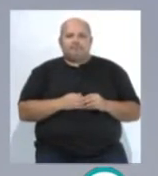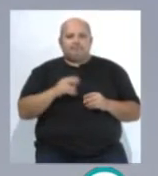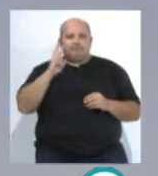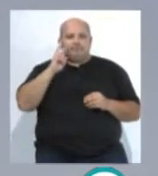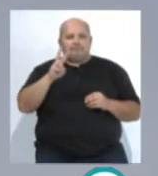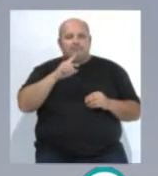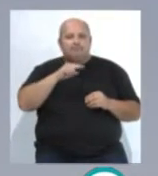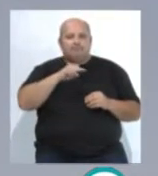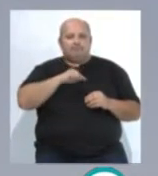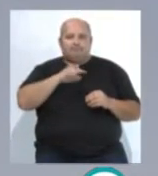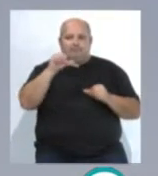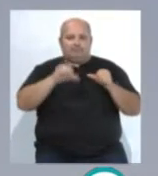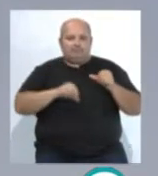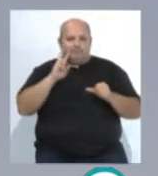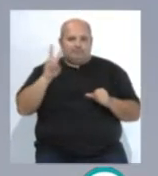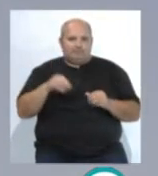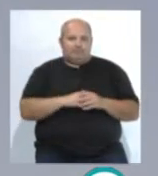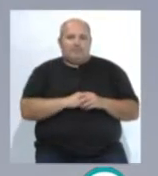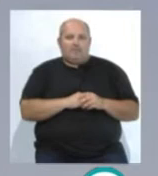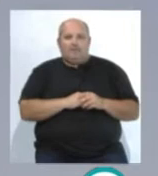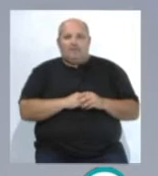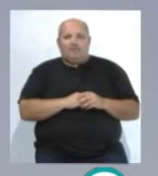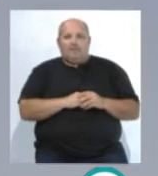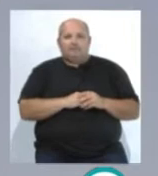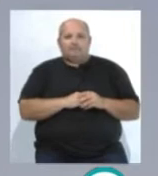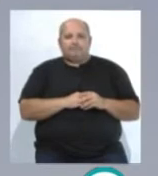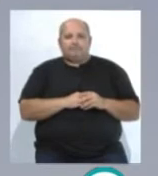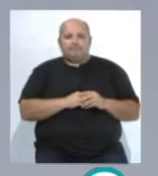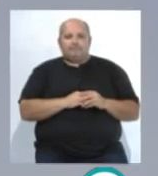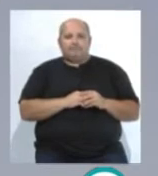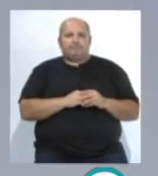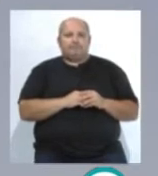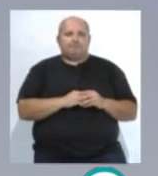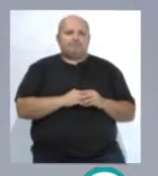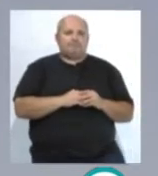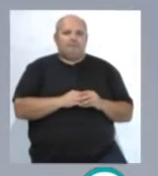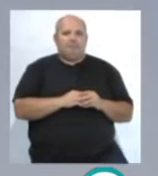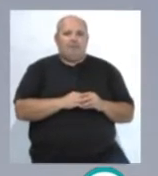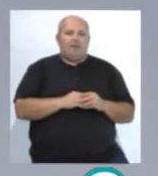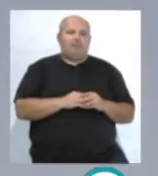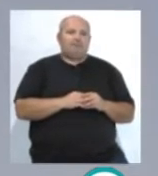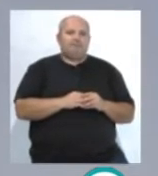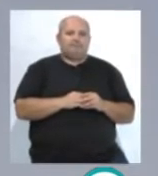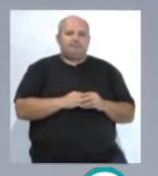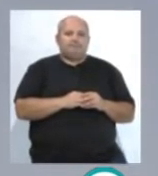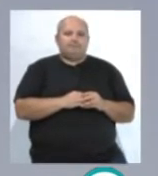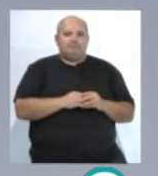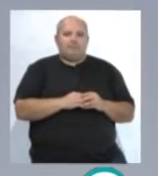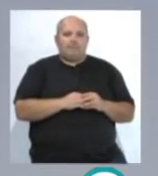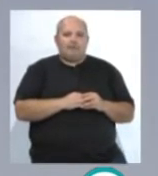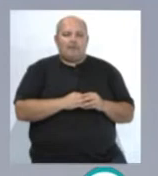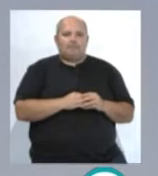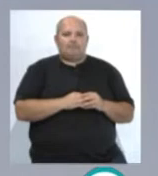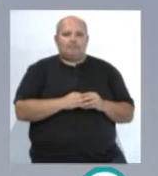Vemos ahí el once inicial del Cádiz con Alberto Cifuentes en la portería, Robert Correa, Iván Kekojevic, Fali Jiménez y